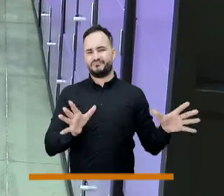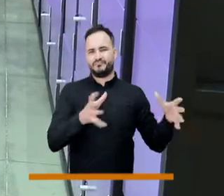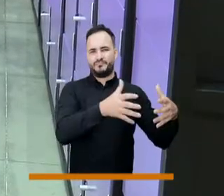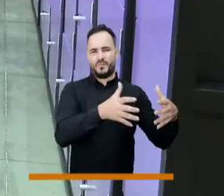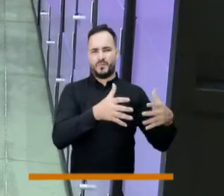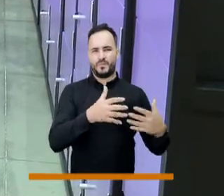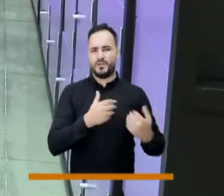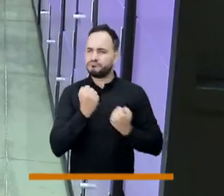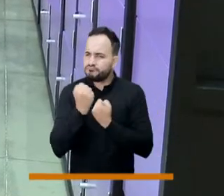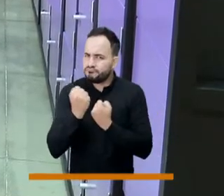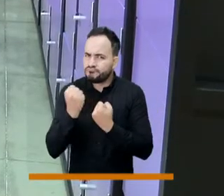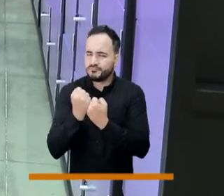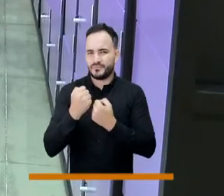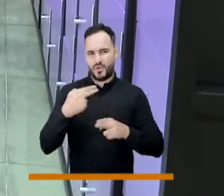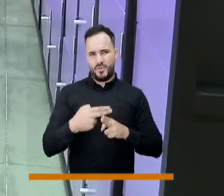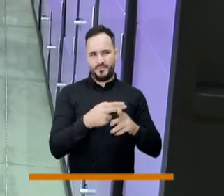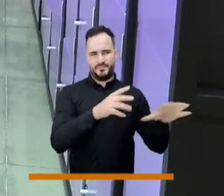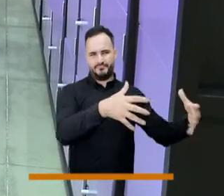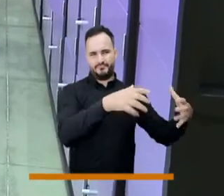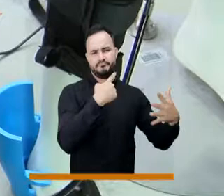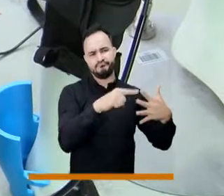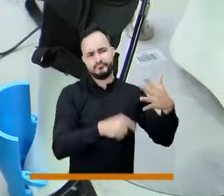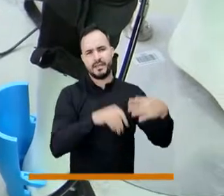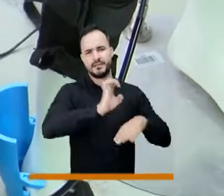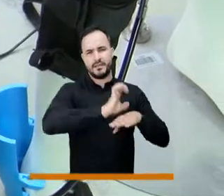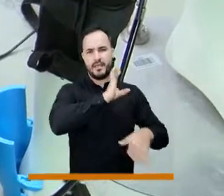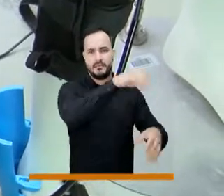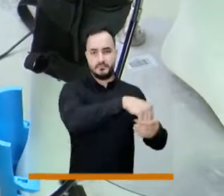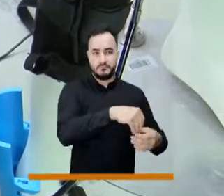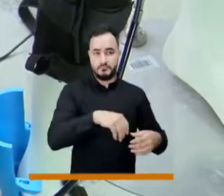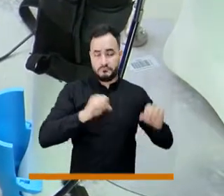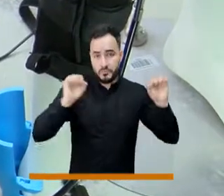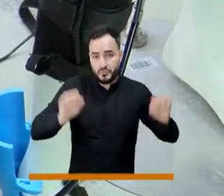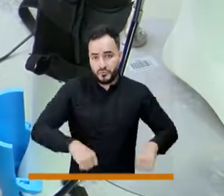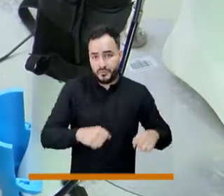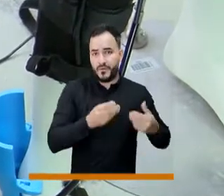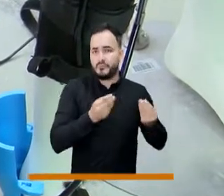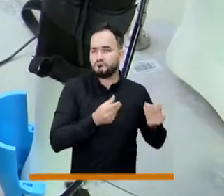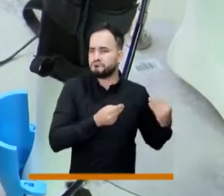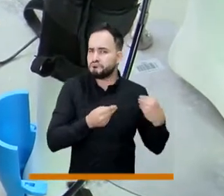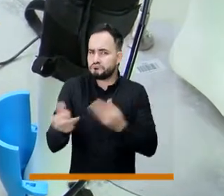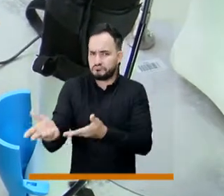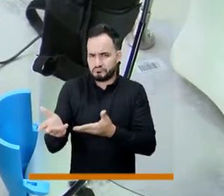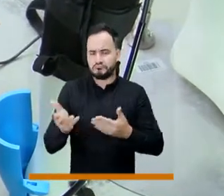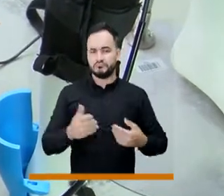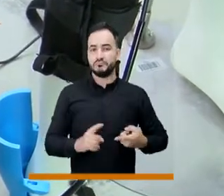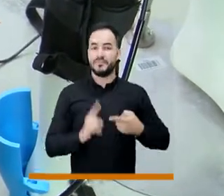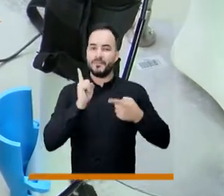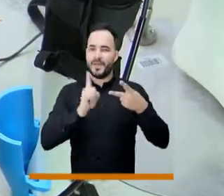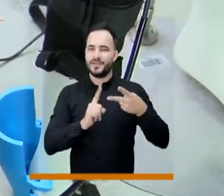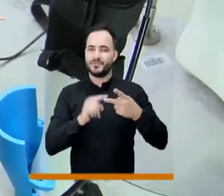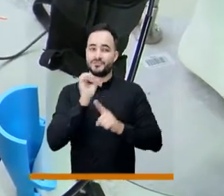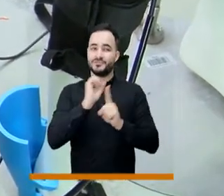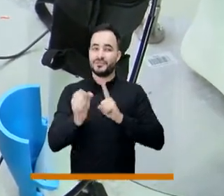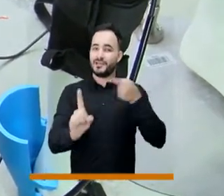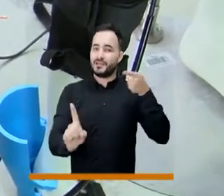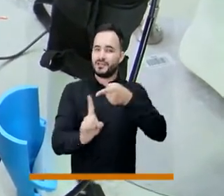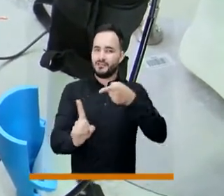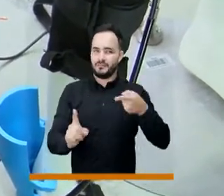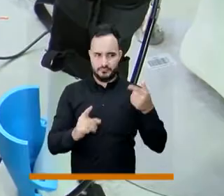ciudad es muy importante hacer alianzas, por ejemplo, con el sector cooperativo. el sector cooperativo, que no solamente